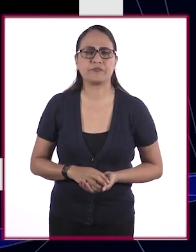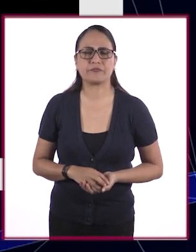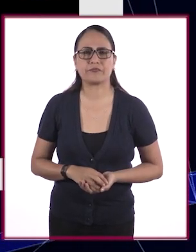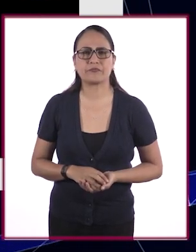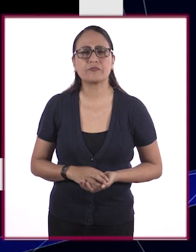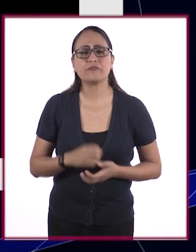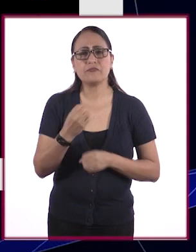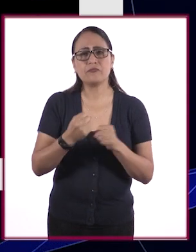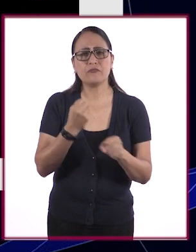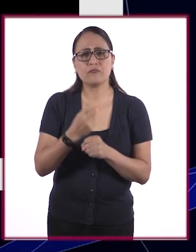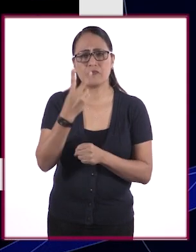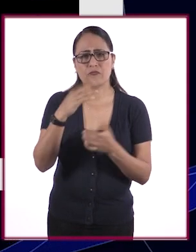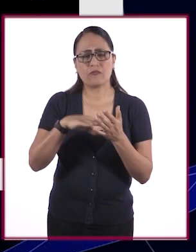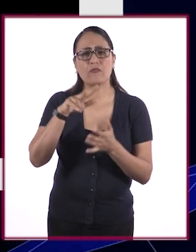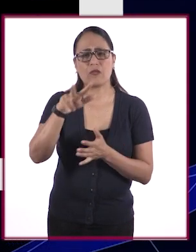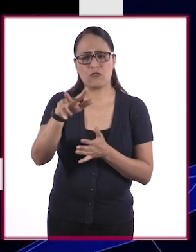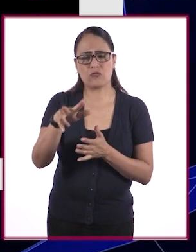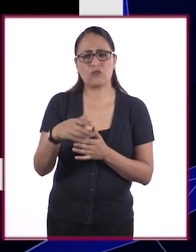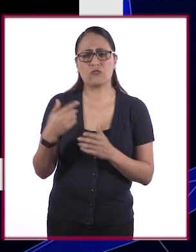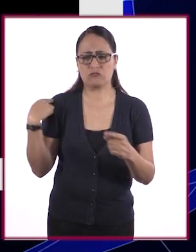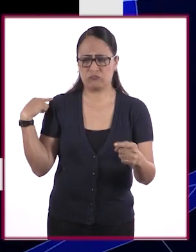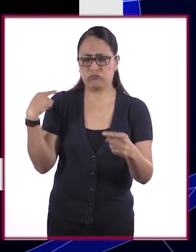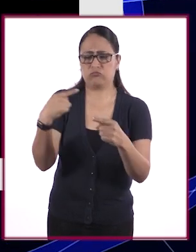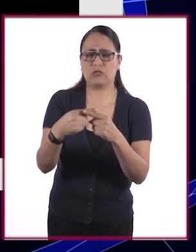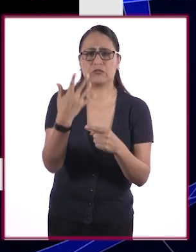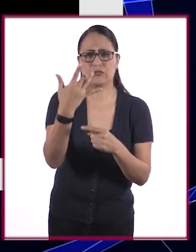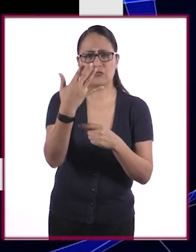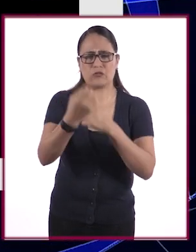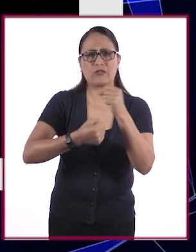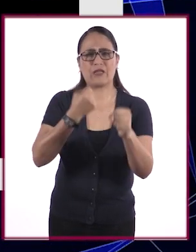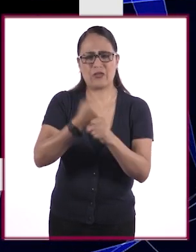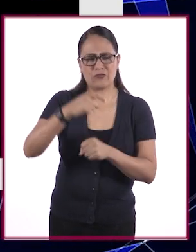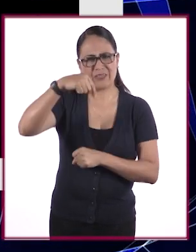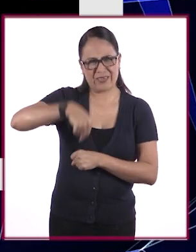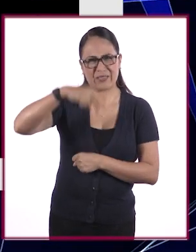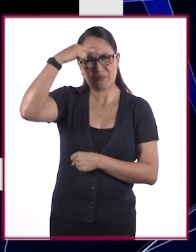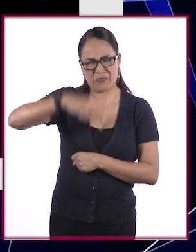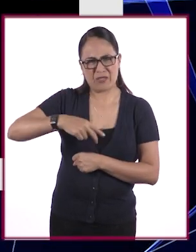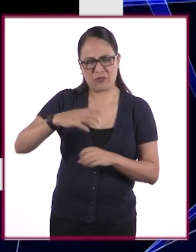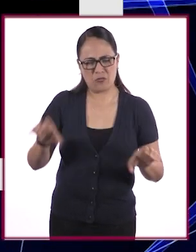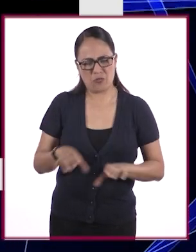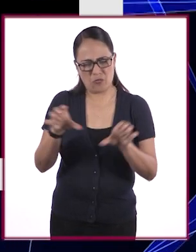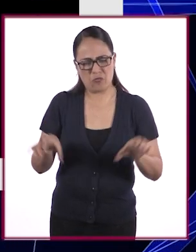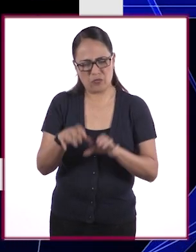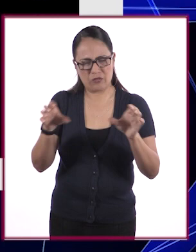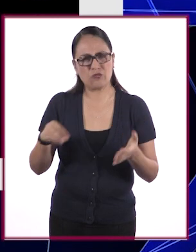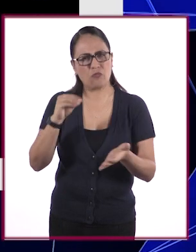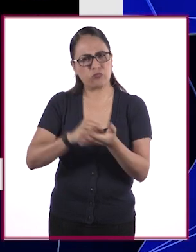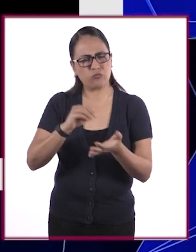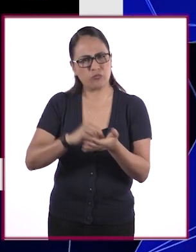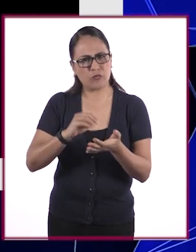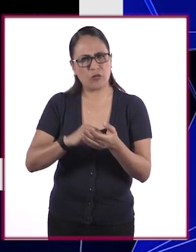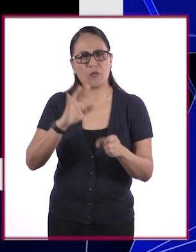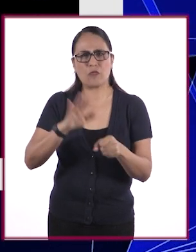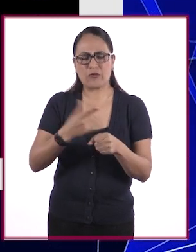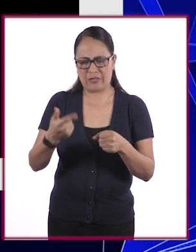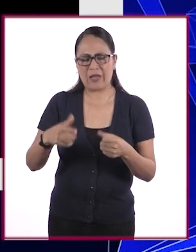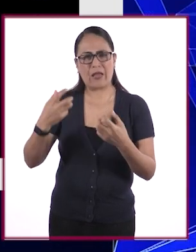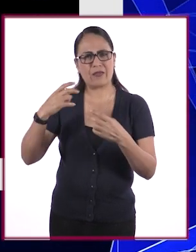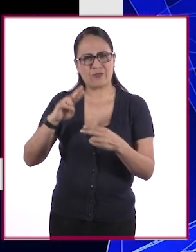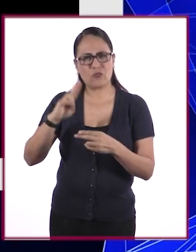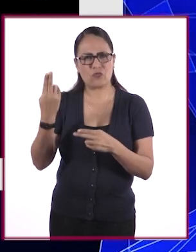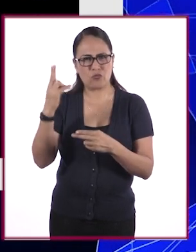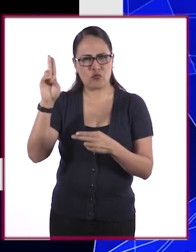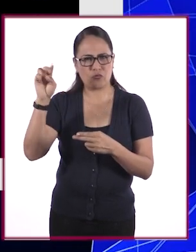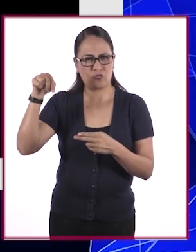ellas. Entonces, precisamente en 2008 se celebraron 50 años de la computación en México, porque después de